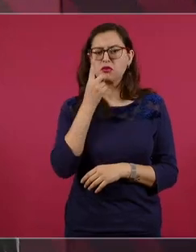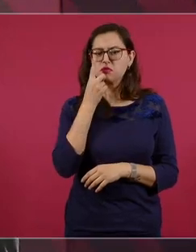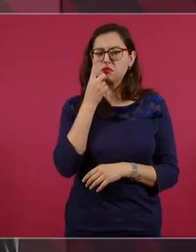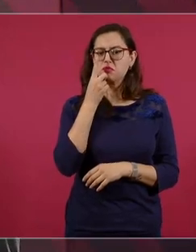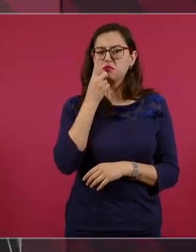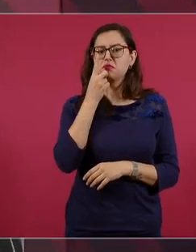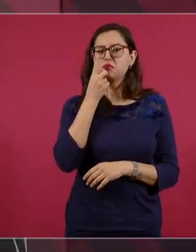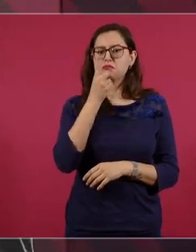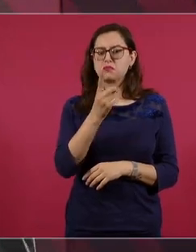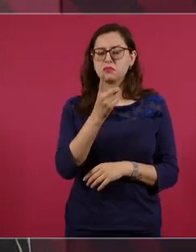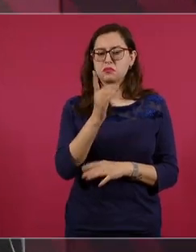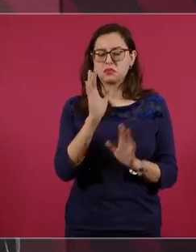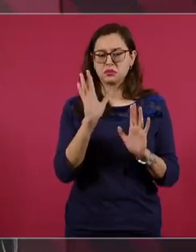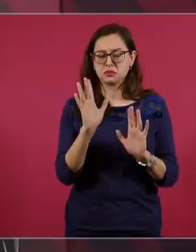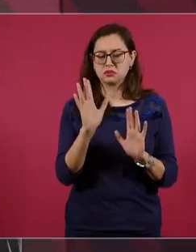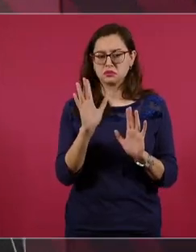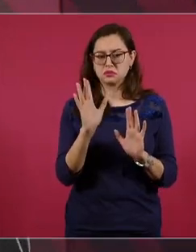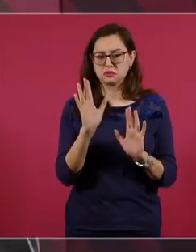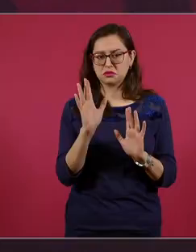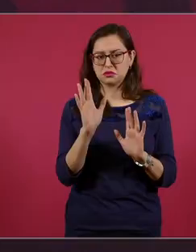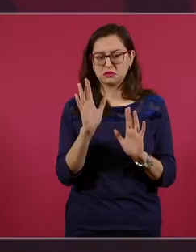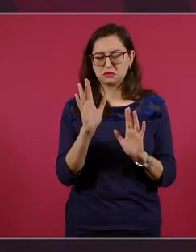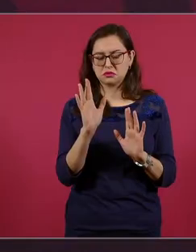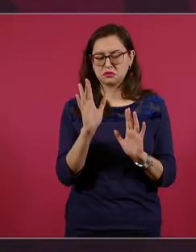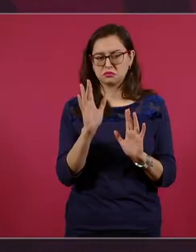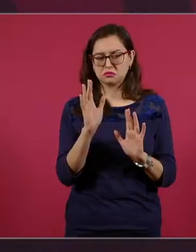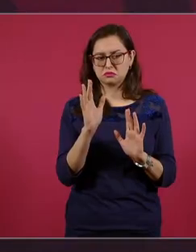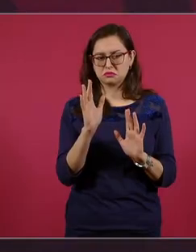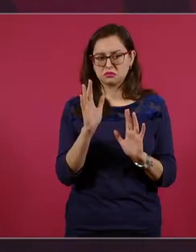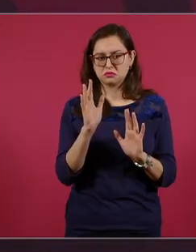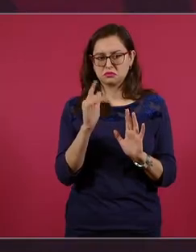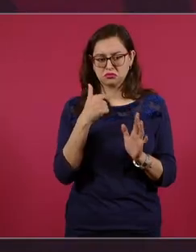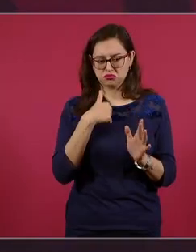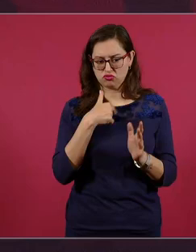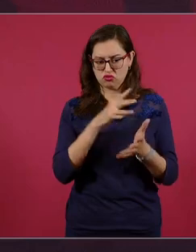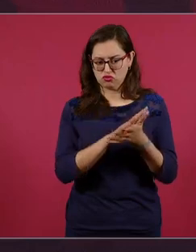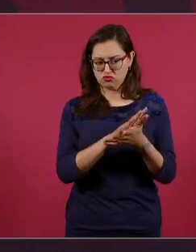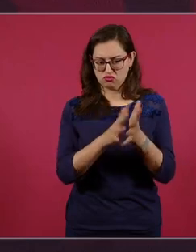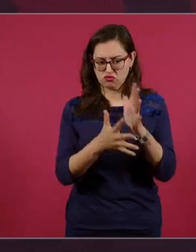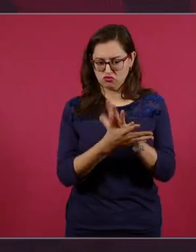para no convertirse en cómplice, ya no quiero